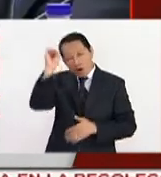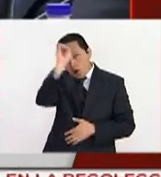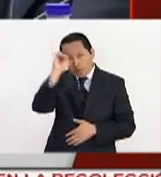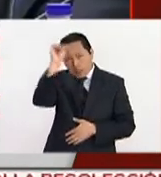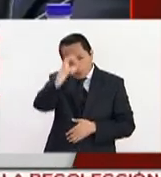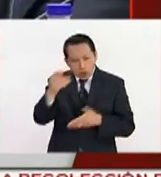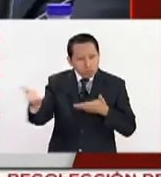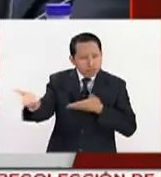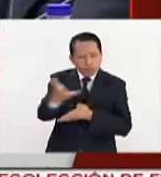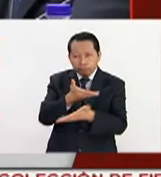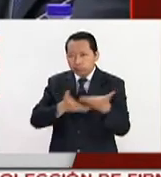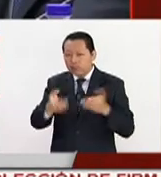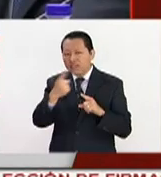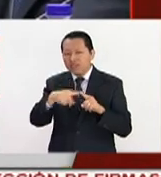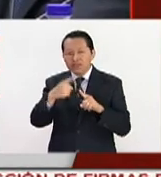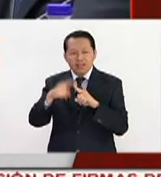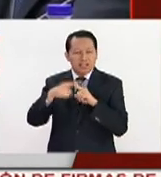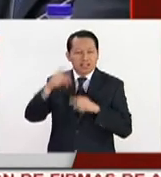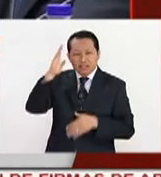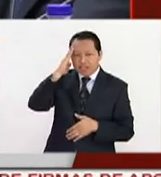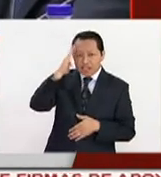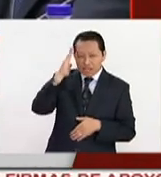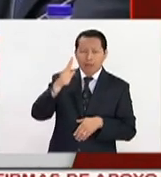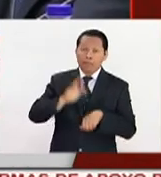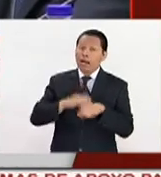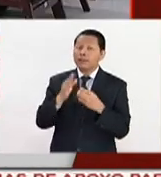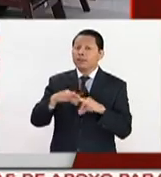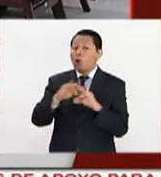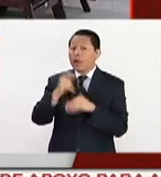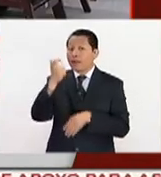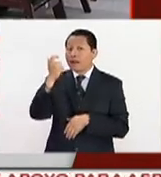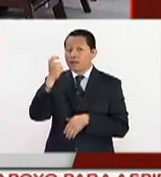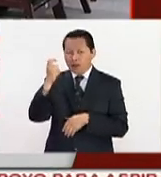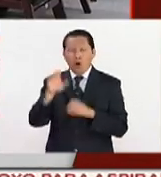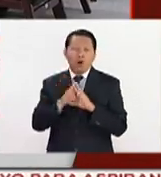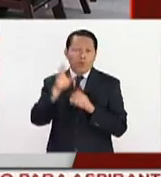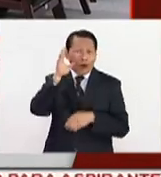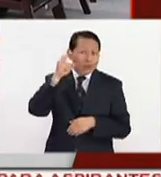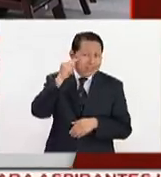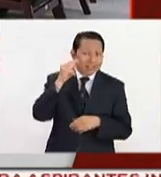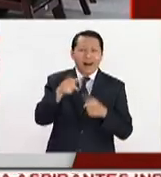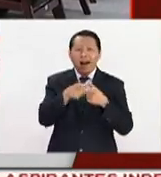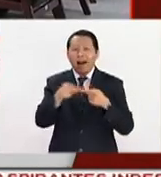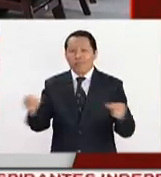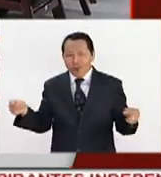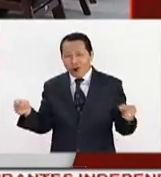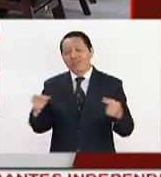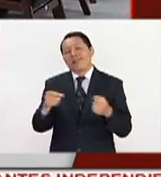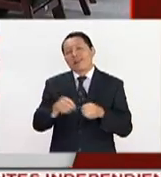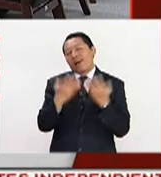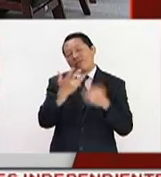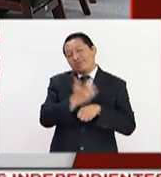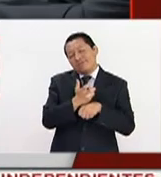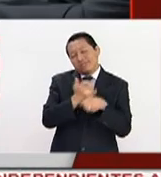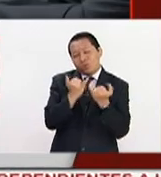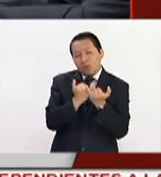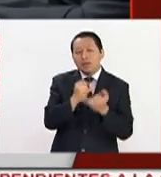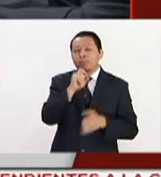opiniones de los principales líderes, las principales economías del mundo, como China, Japón, Rusia y por supuesto Estados